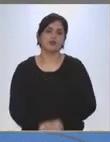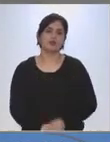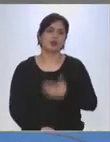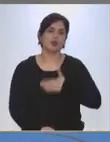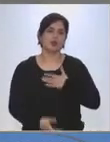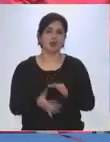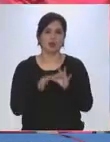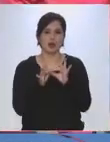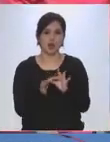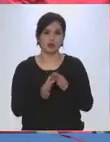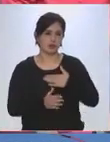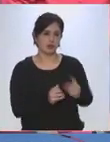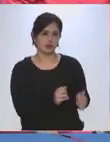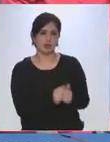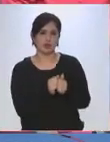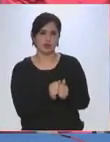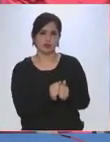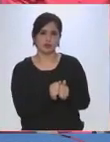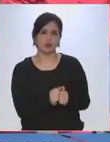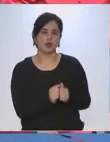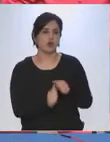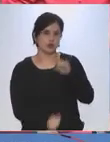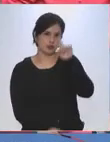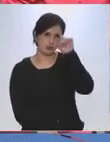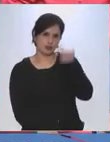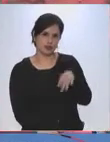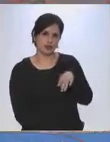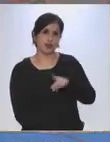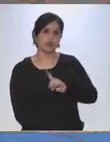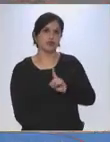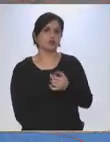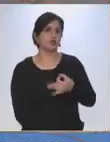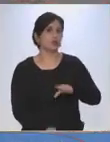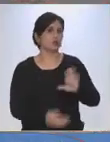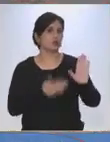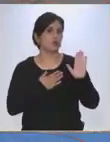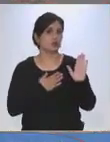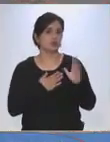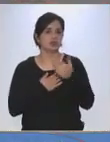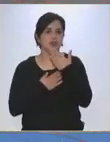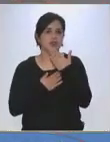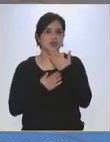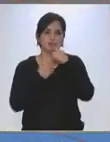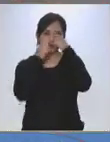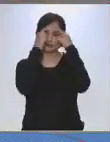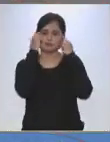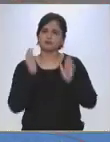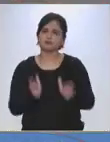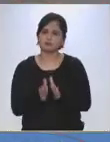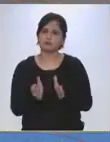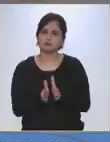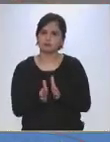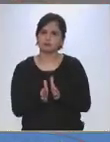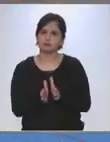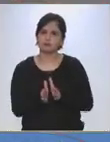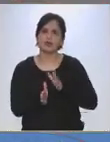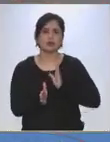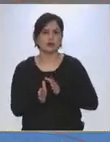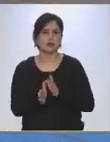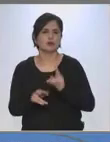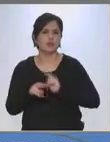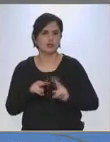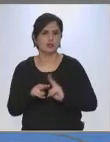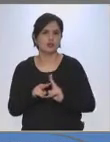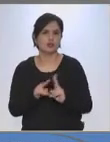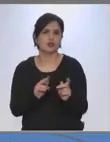a mis colegas porque sé no sólo el compromiso si en el empeño que le ponen y le vamos a poner todos